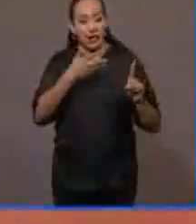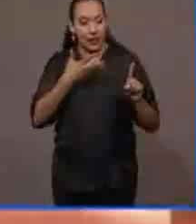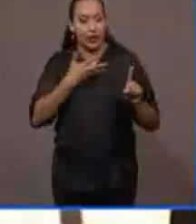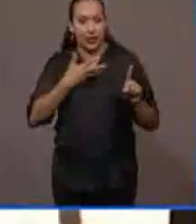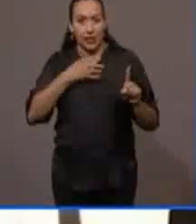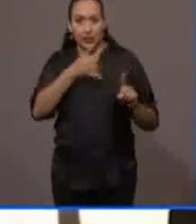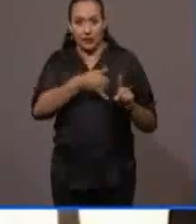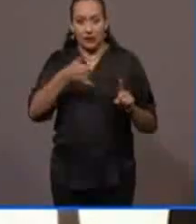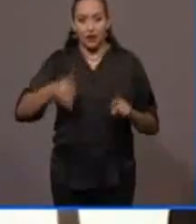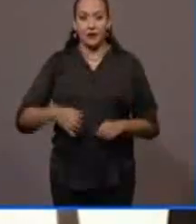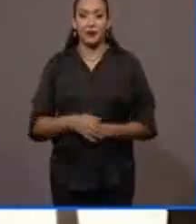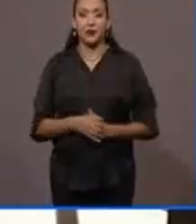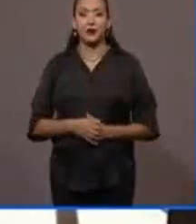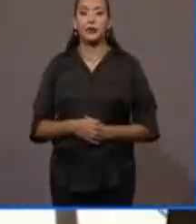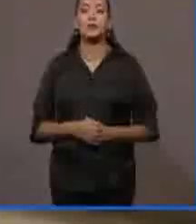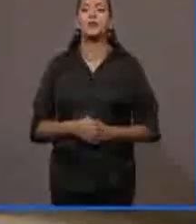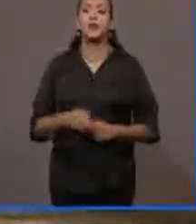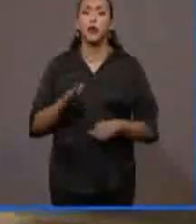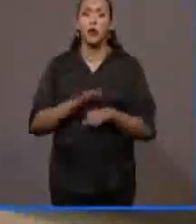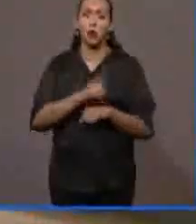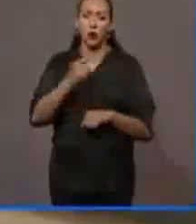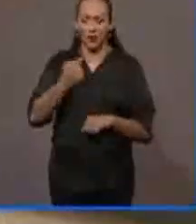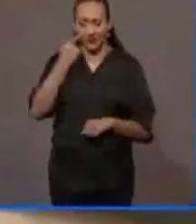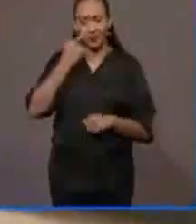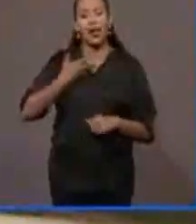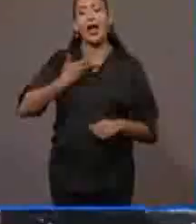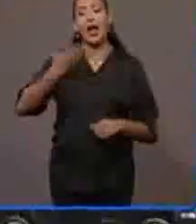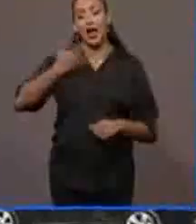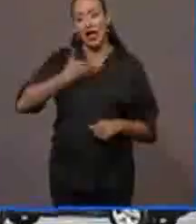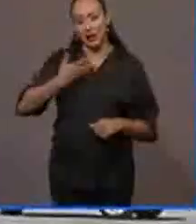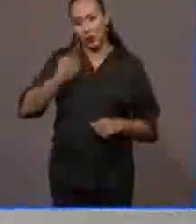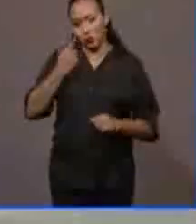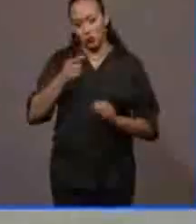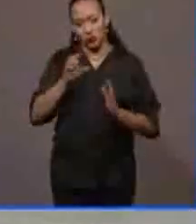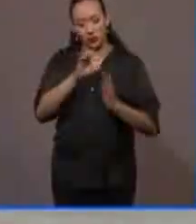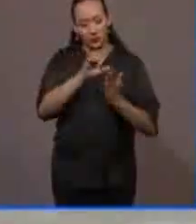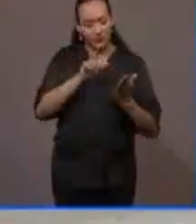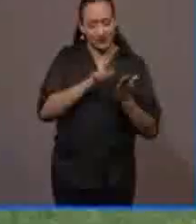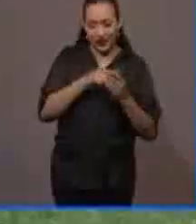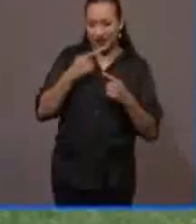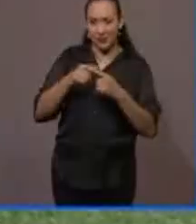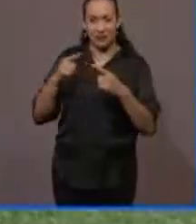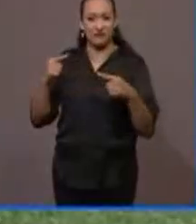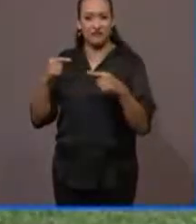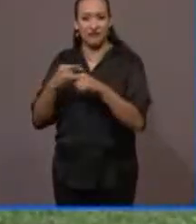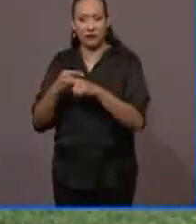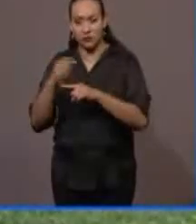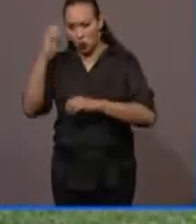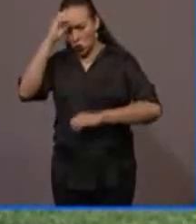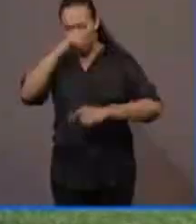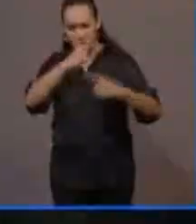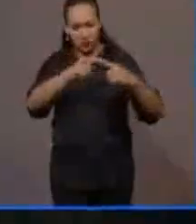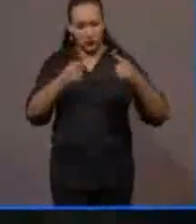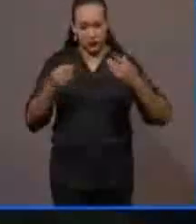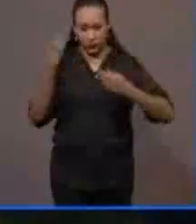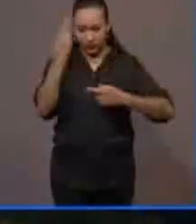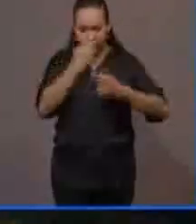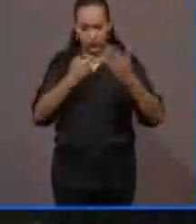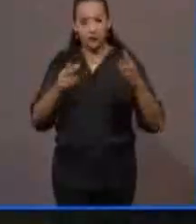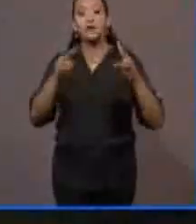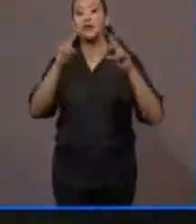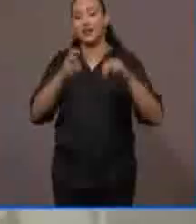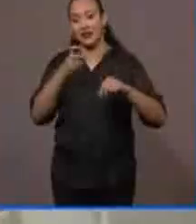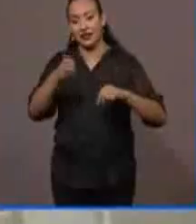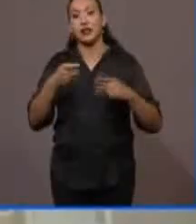cuenta el Infonavit. El anterior criterio lo estableció al resolver una contradicción entre tribunales colegiados que resolvieron asuntos relacionados